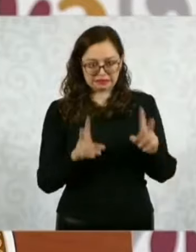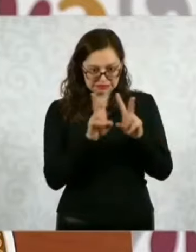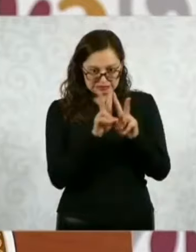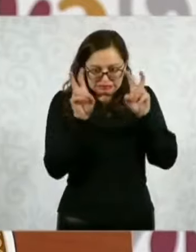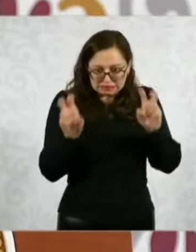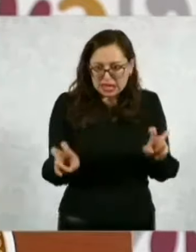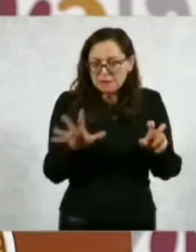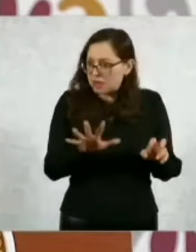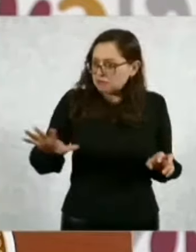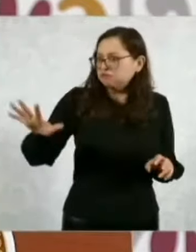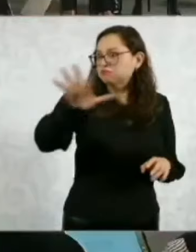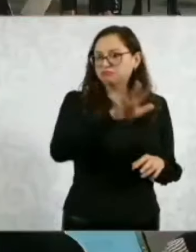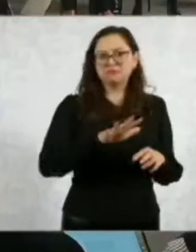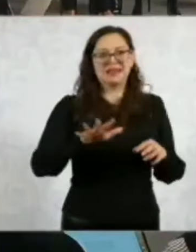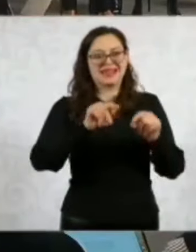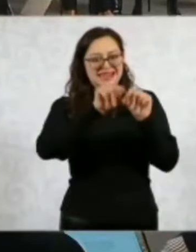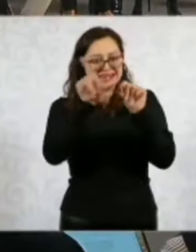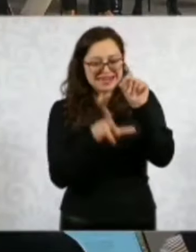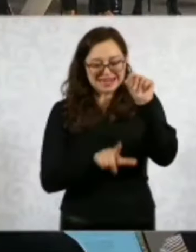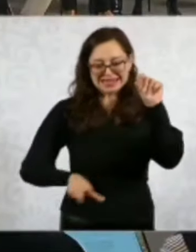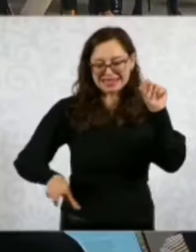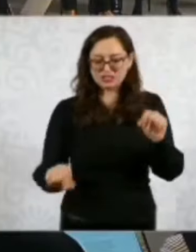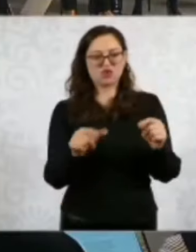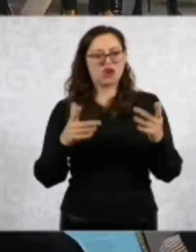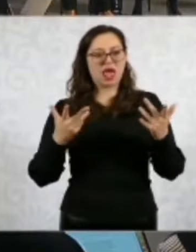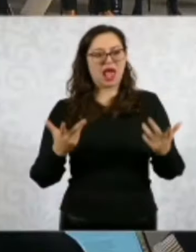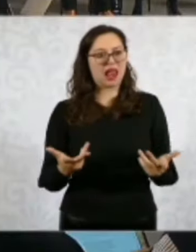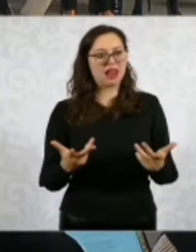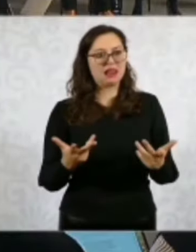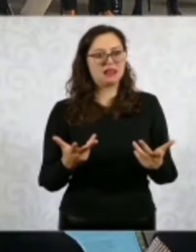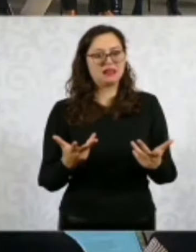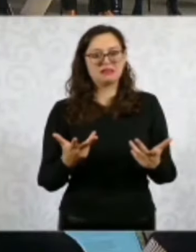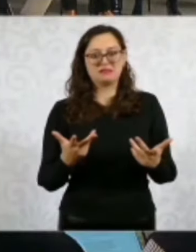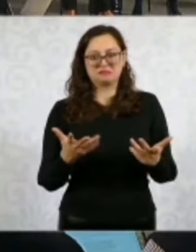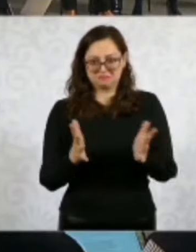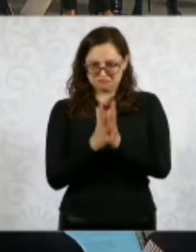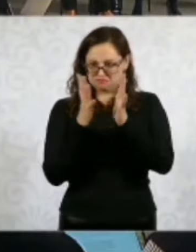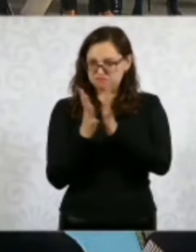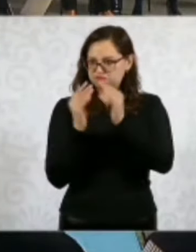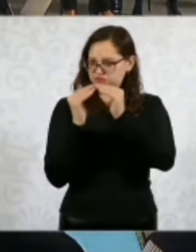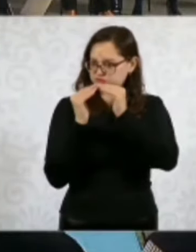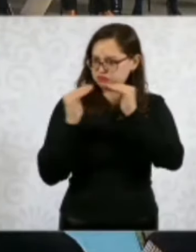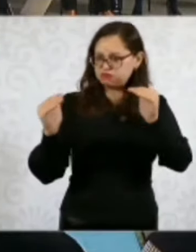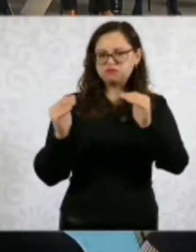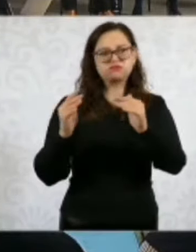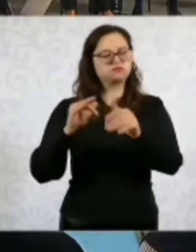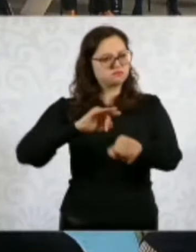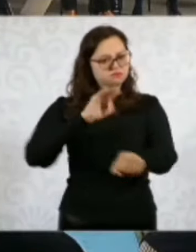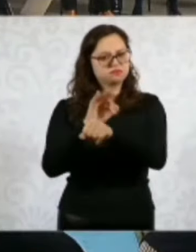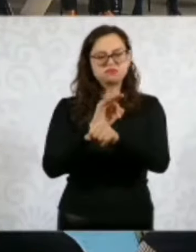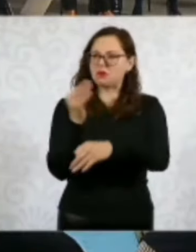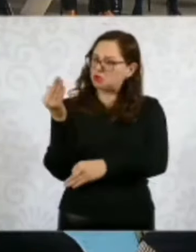era el de conquistar las libertades democráticas para todos,